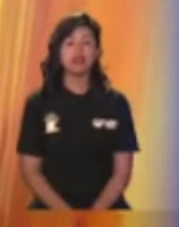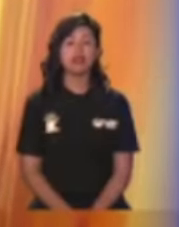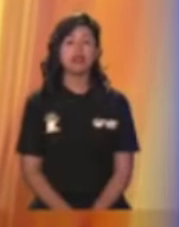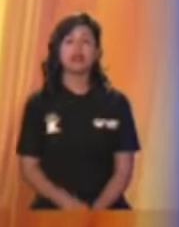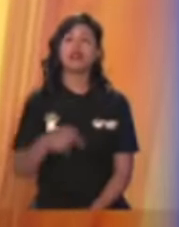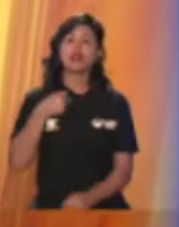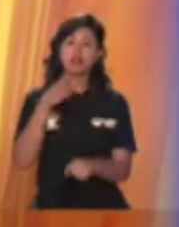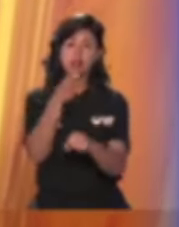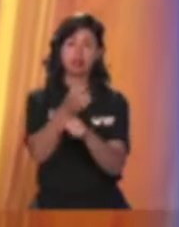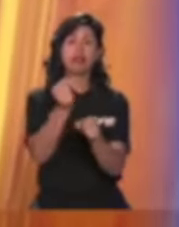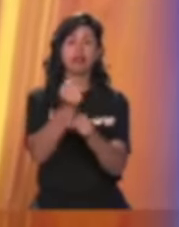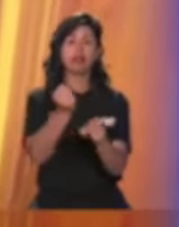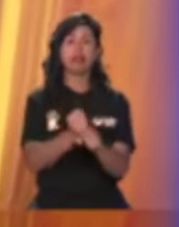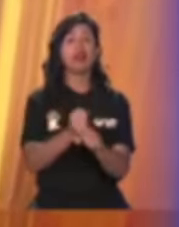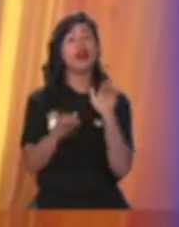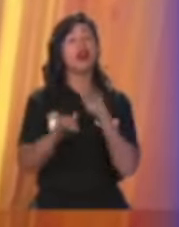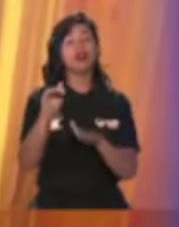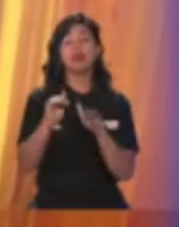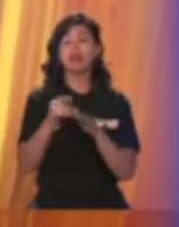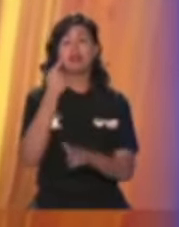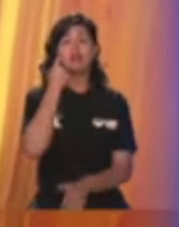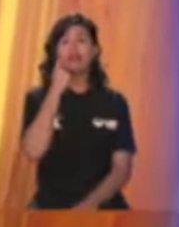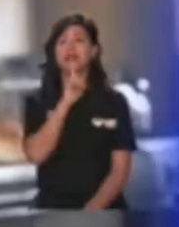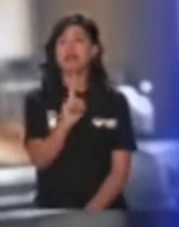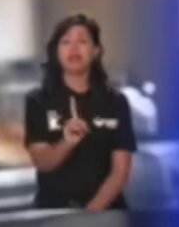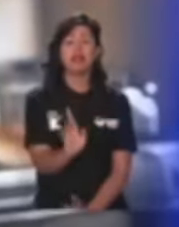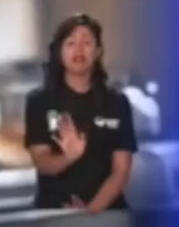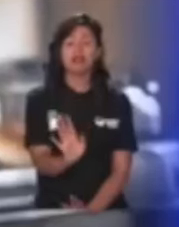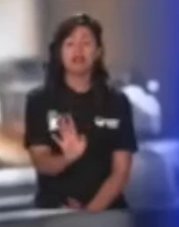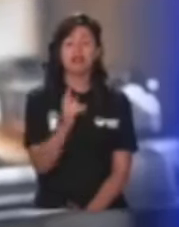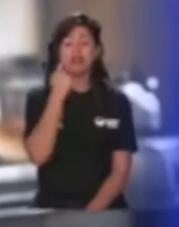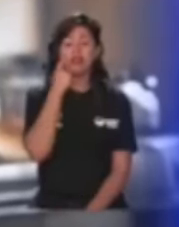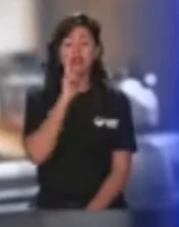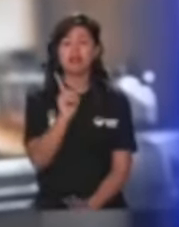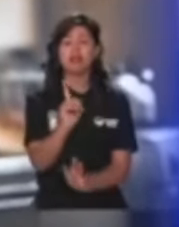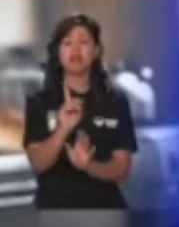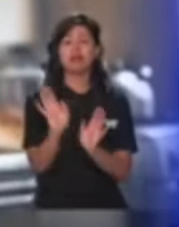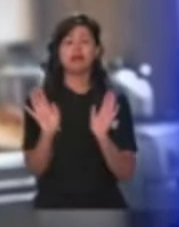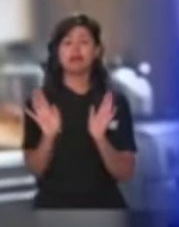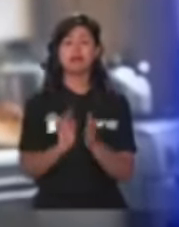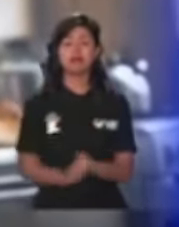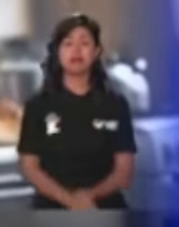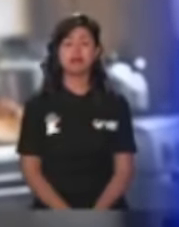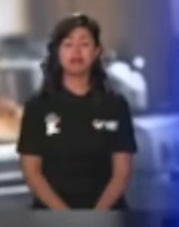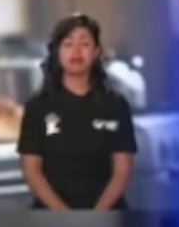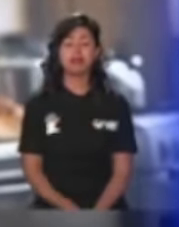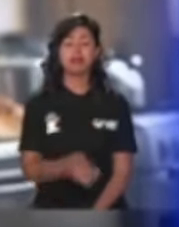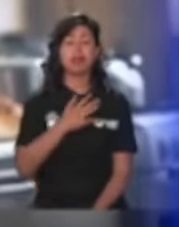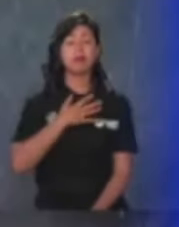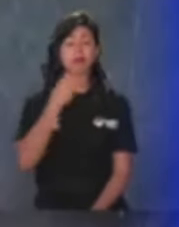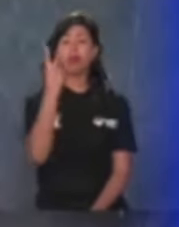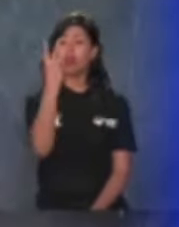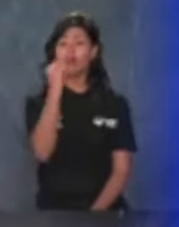Iba a trabajar. De repente desconocía todo. Desconocía todo. Me pasó dos